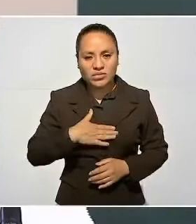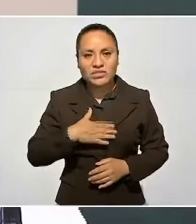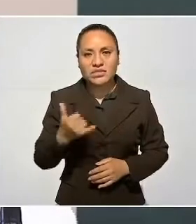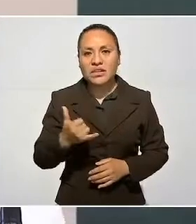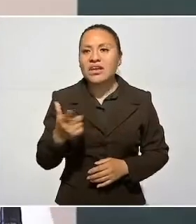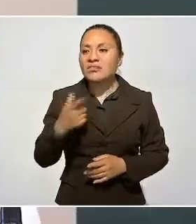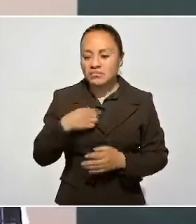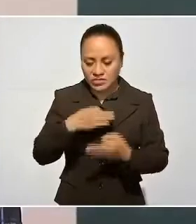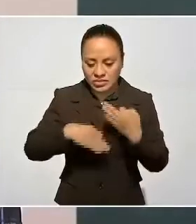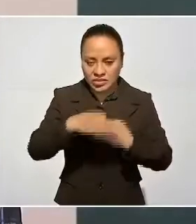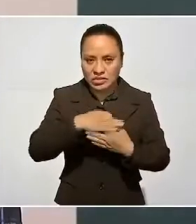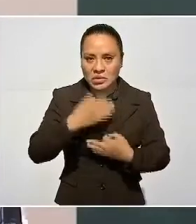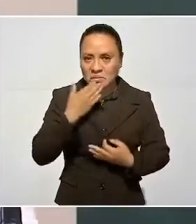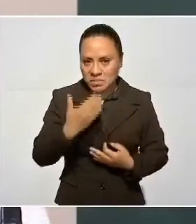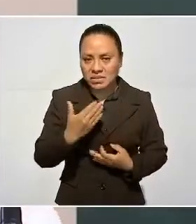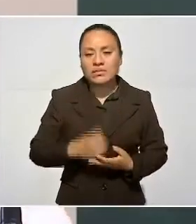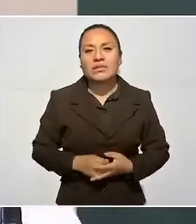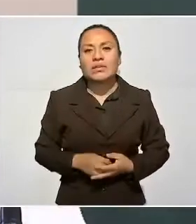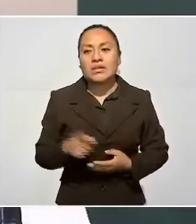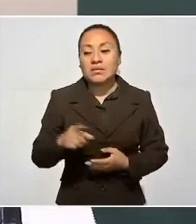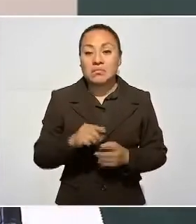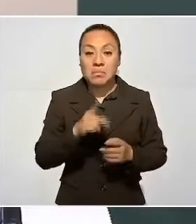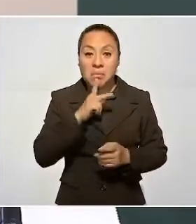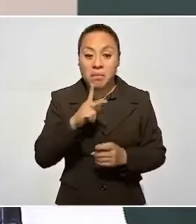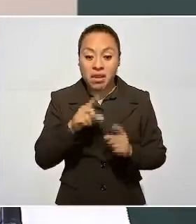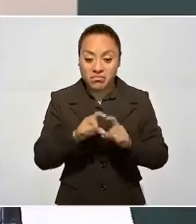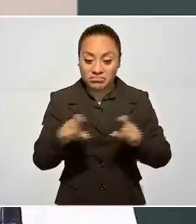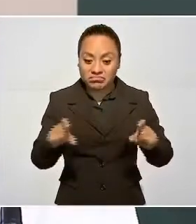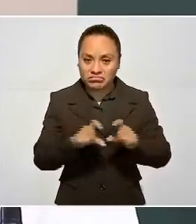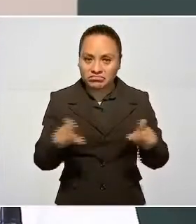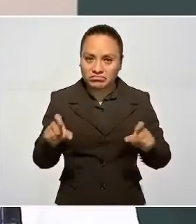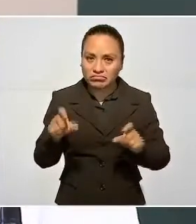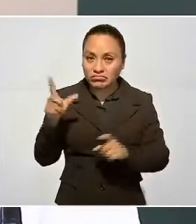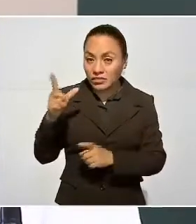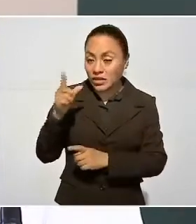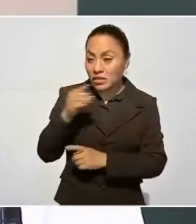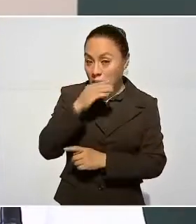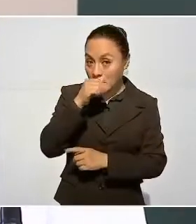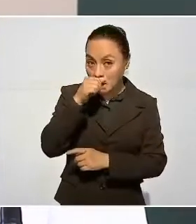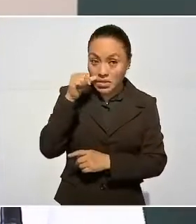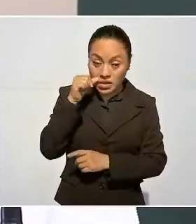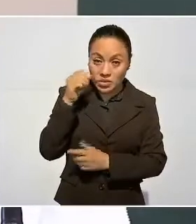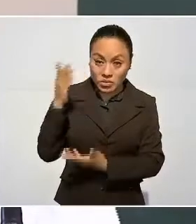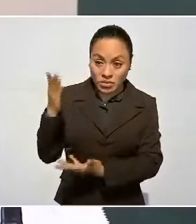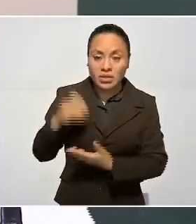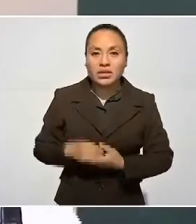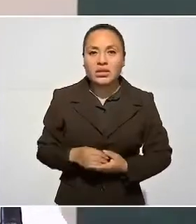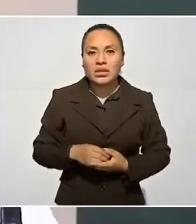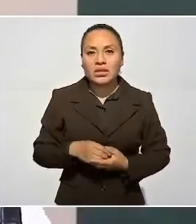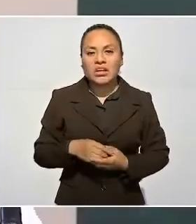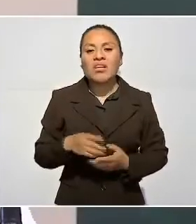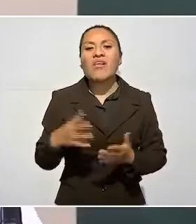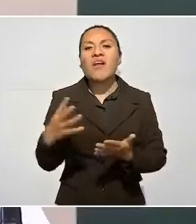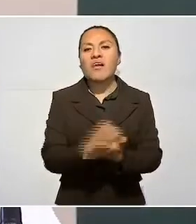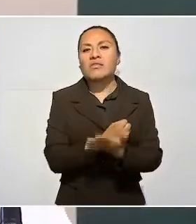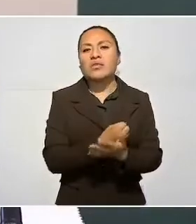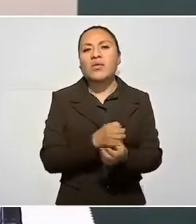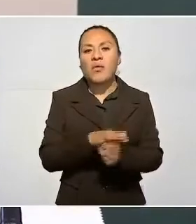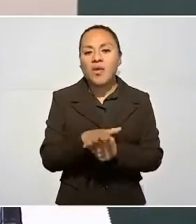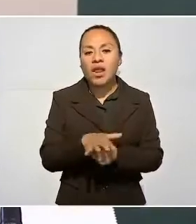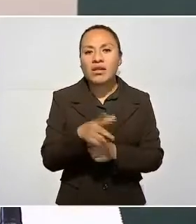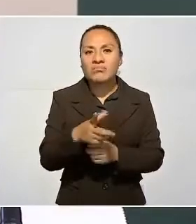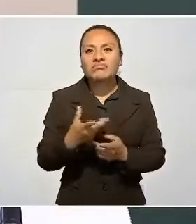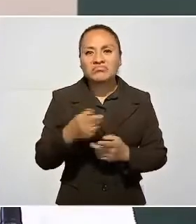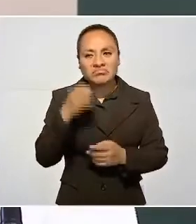razón. Parafraseando al presidente Juárez, el triunfo de la reacción es moralmente